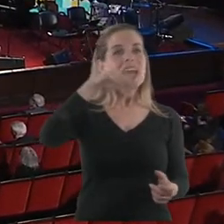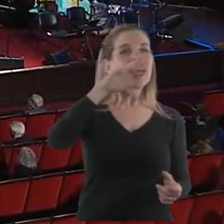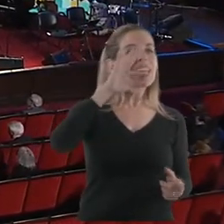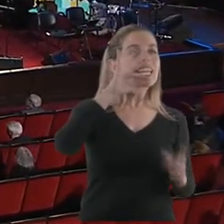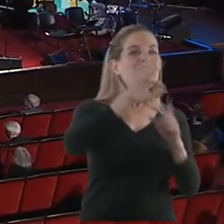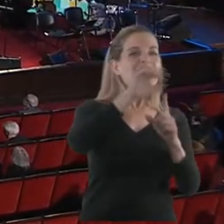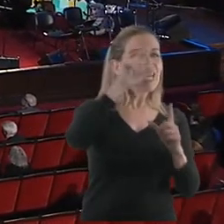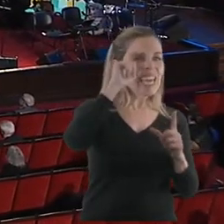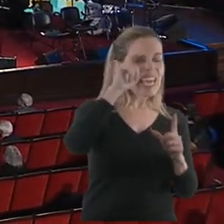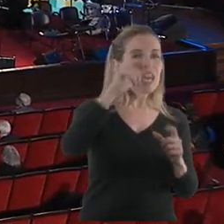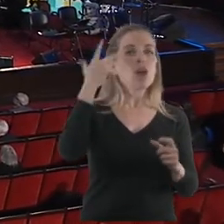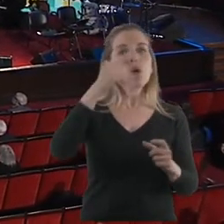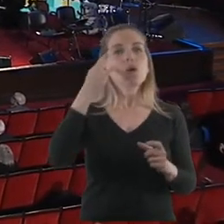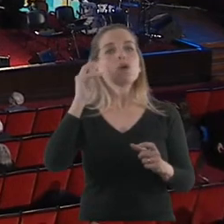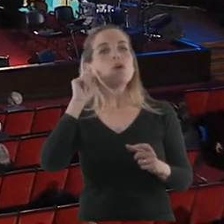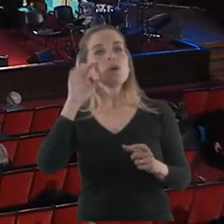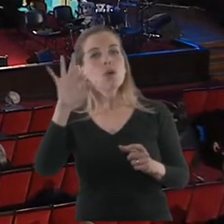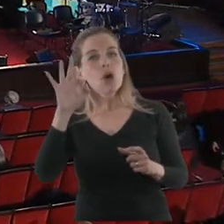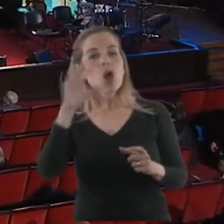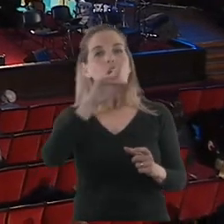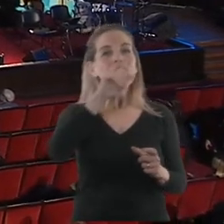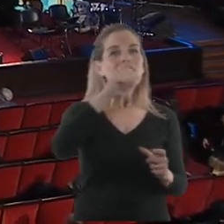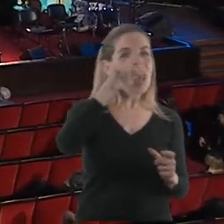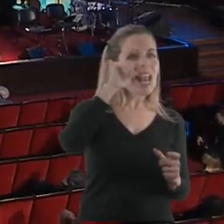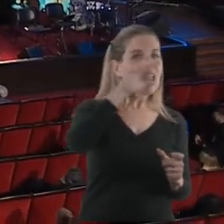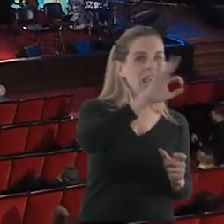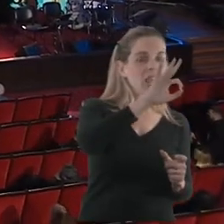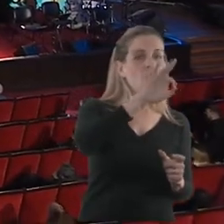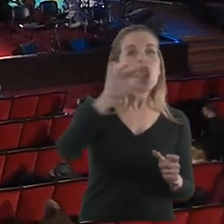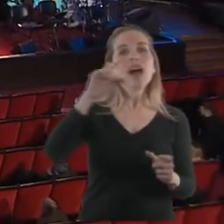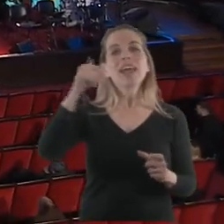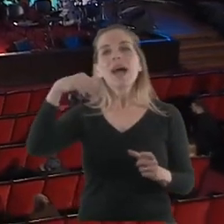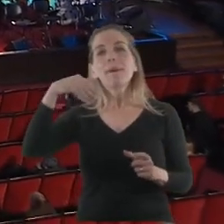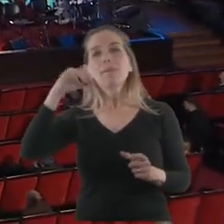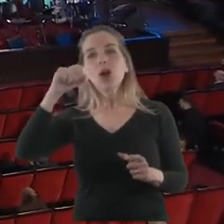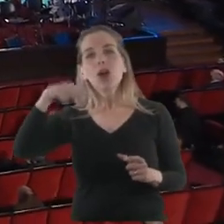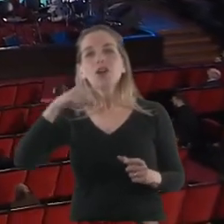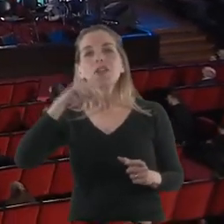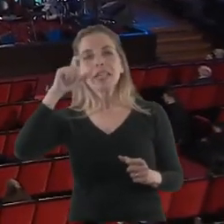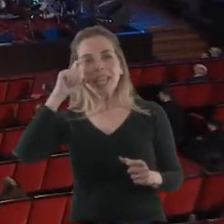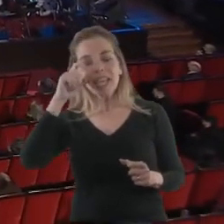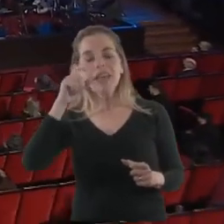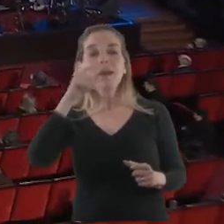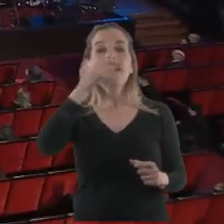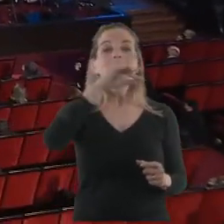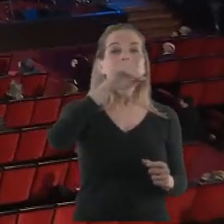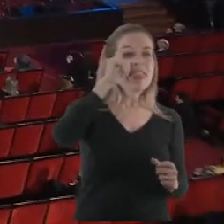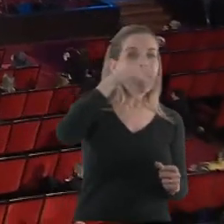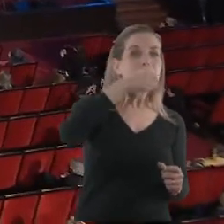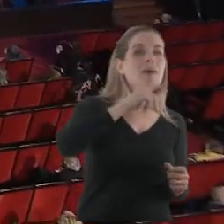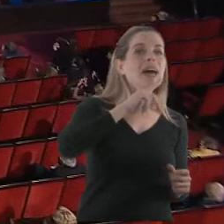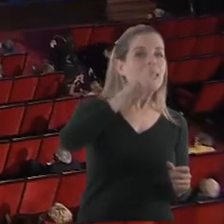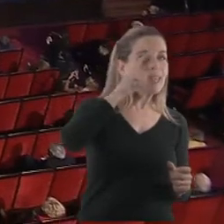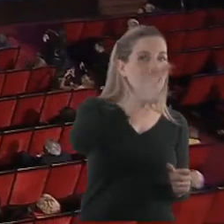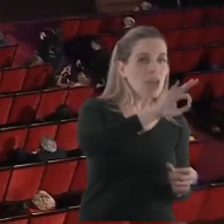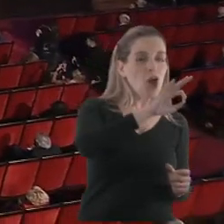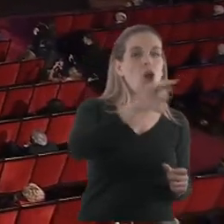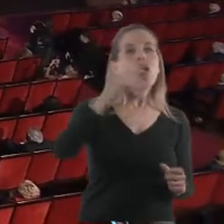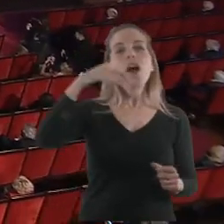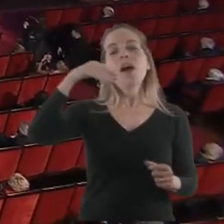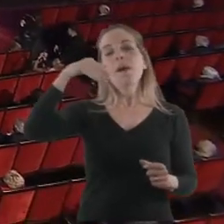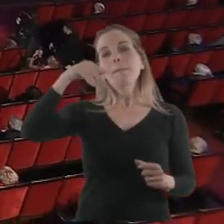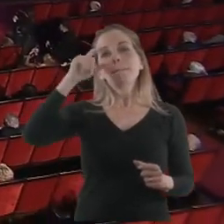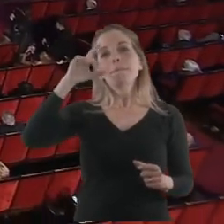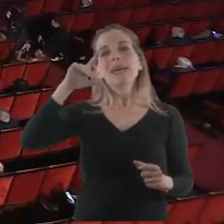Hugo Dagum, Graciela Daleo, Elsa Damonte, Elena de Mateo, Ignacio de